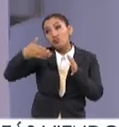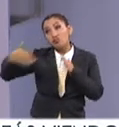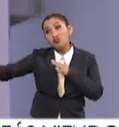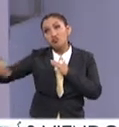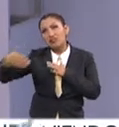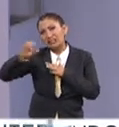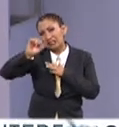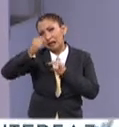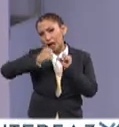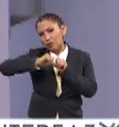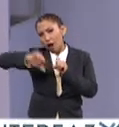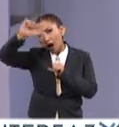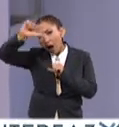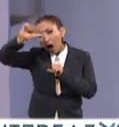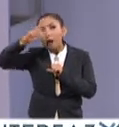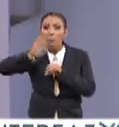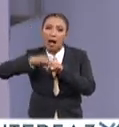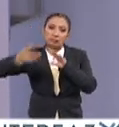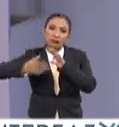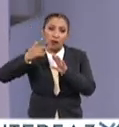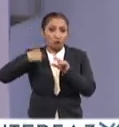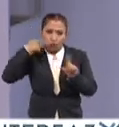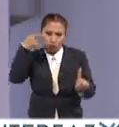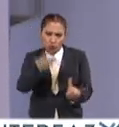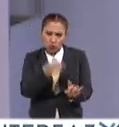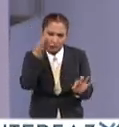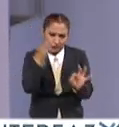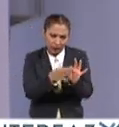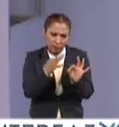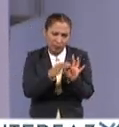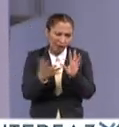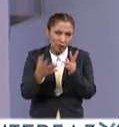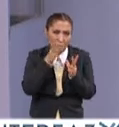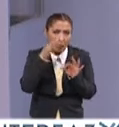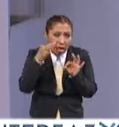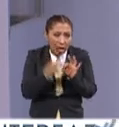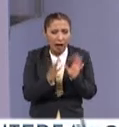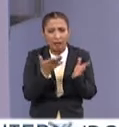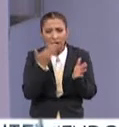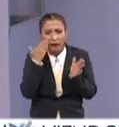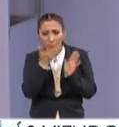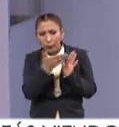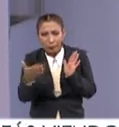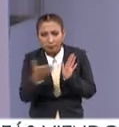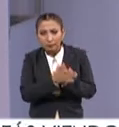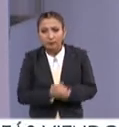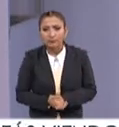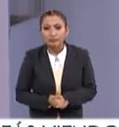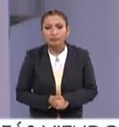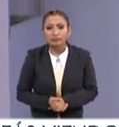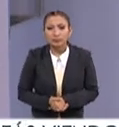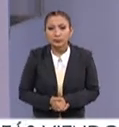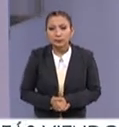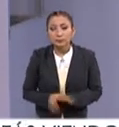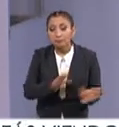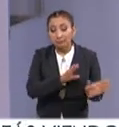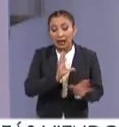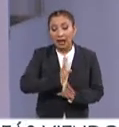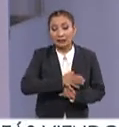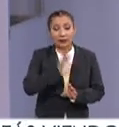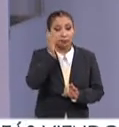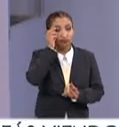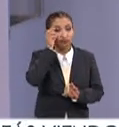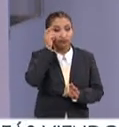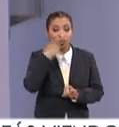después de los 60. No me dedico a eso exactamente, correcto, entonces no le puedo decir la periodicidad, correcto, exacta. Correcto. En el cáncer de mama,